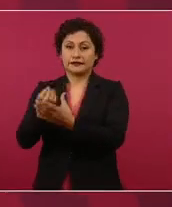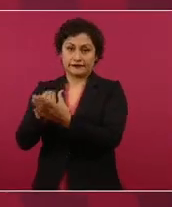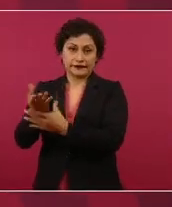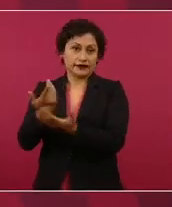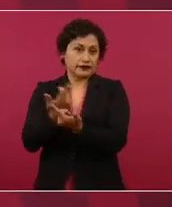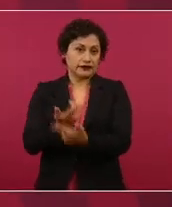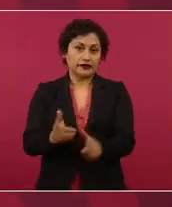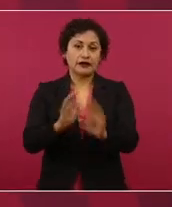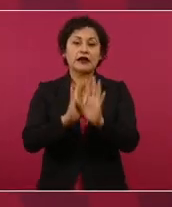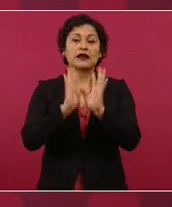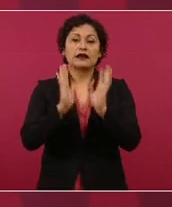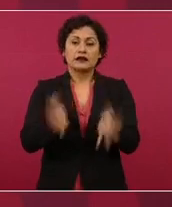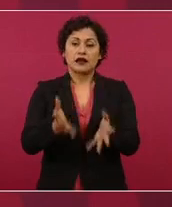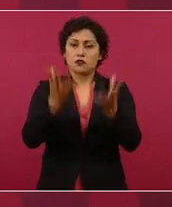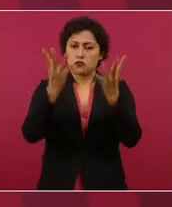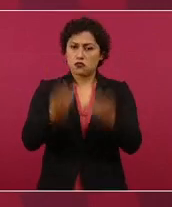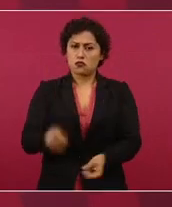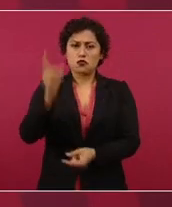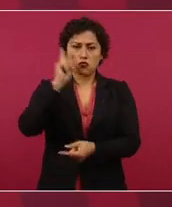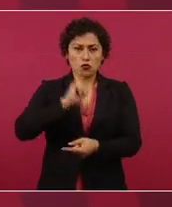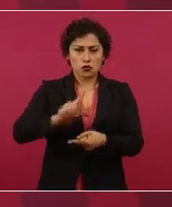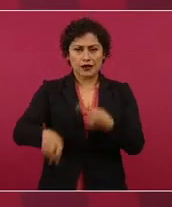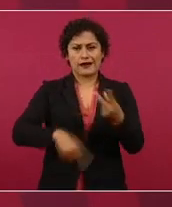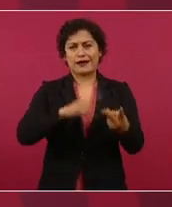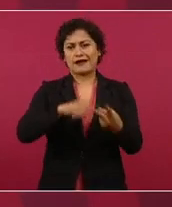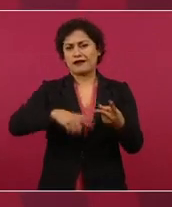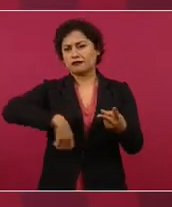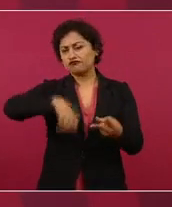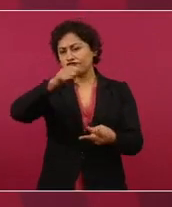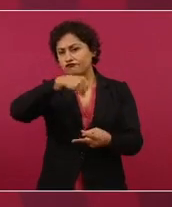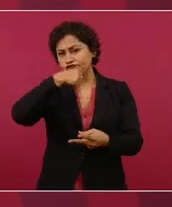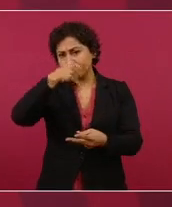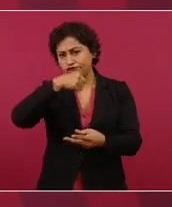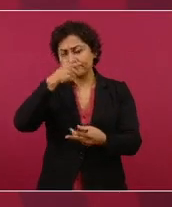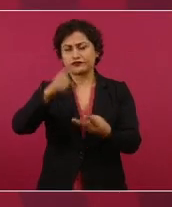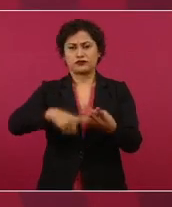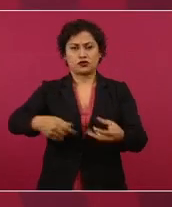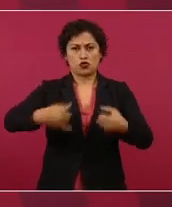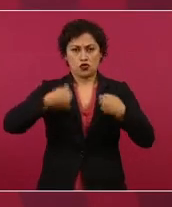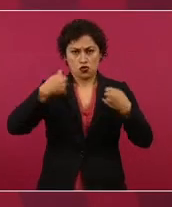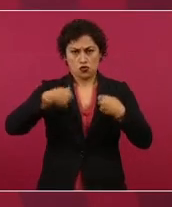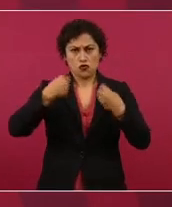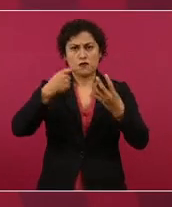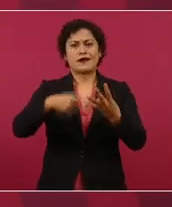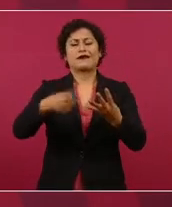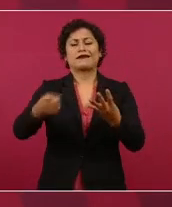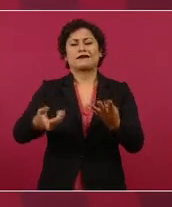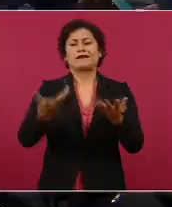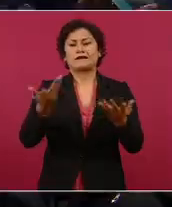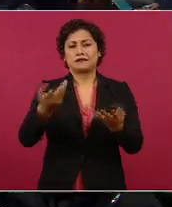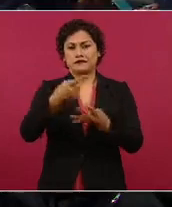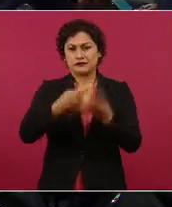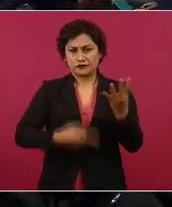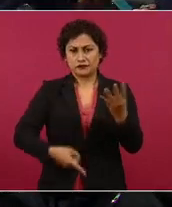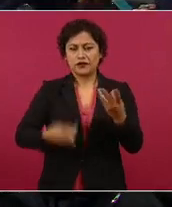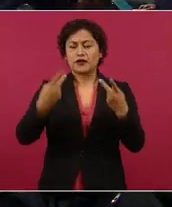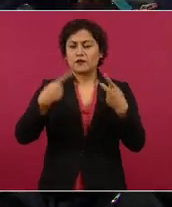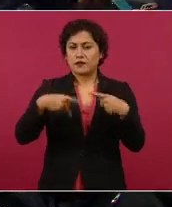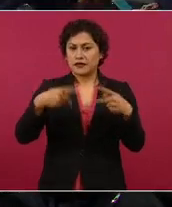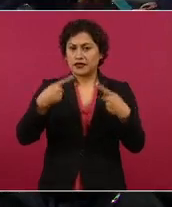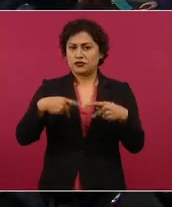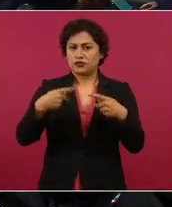hombres, ancianos, indígenas, enfermos, gente sin sentencia, gente que